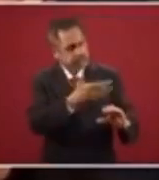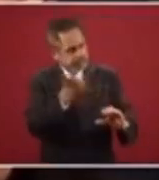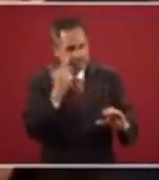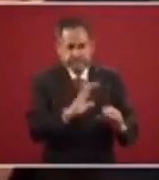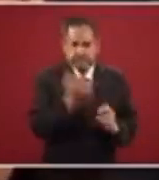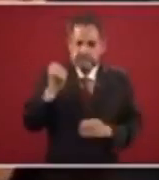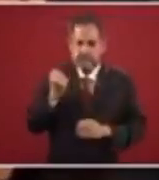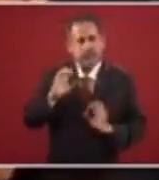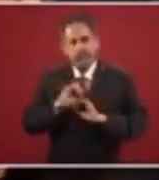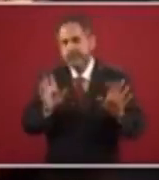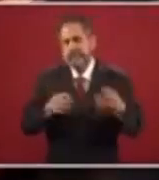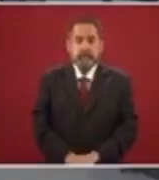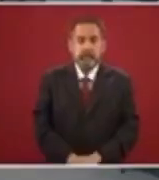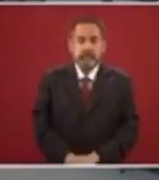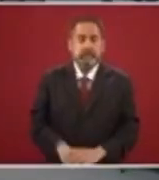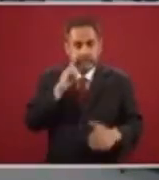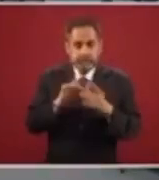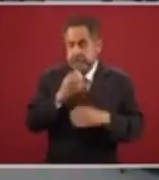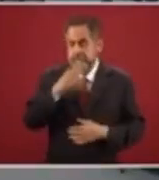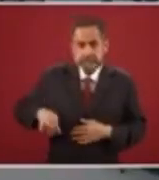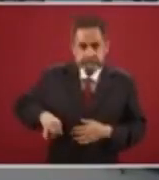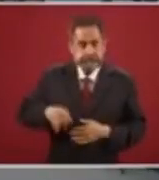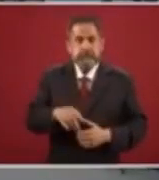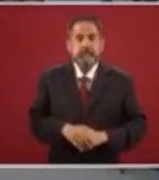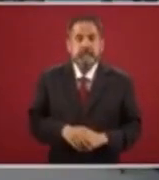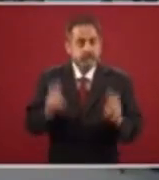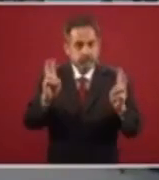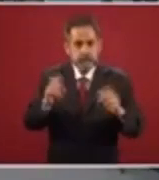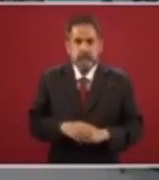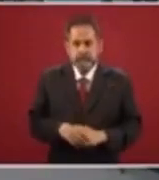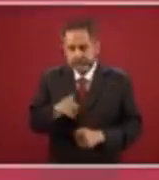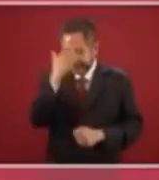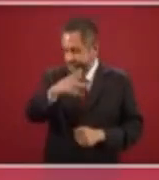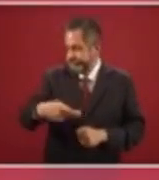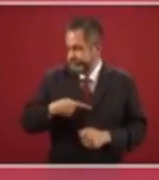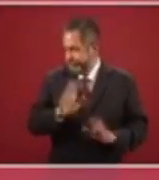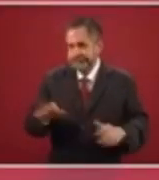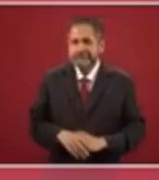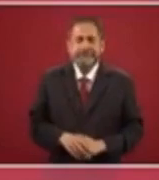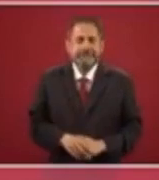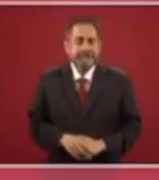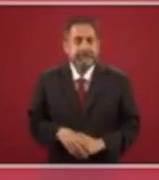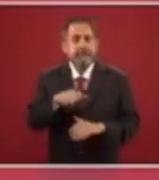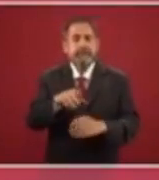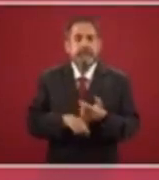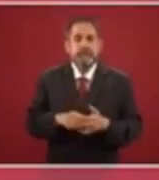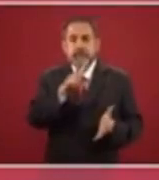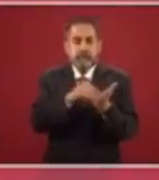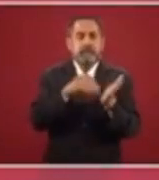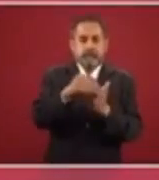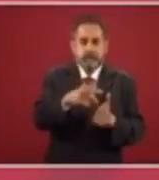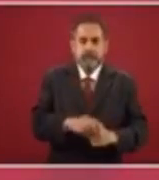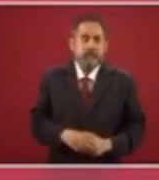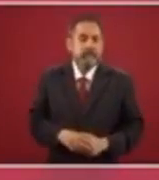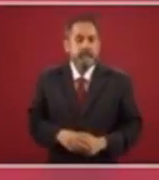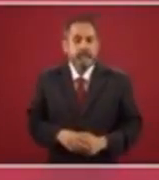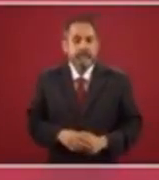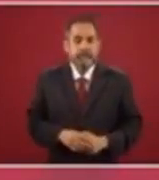empresa o ya es dinero que definitivamente se perdió? Miren, es muy interesante el tema, ya lo esperaba yo, lo de los 2.000 millones.